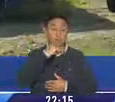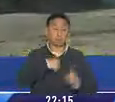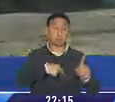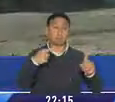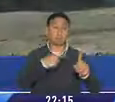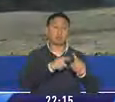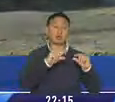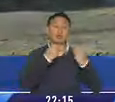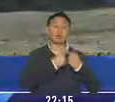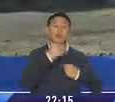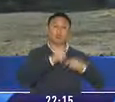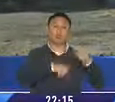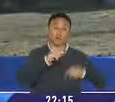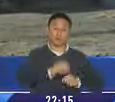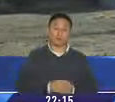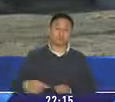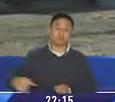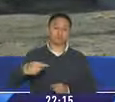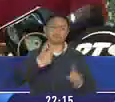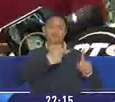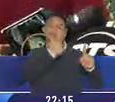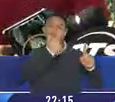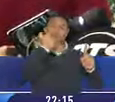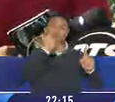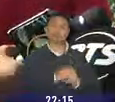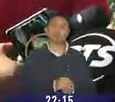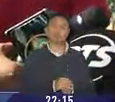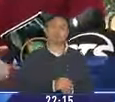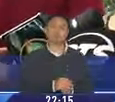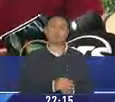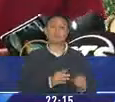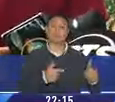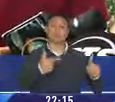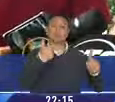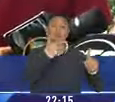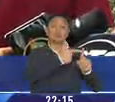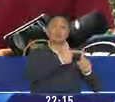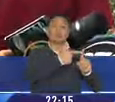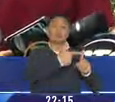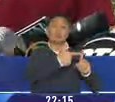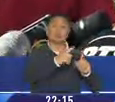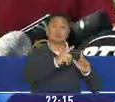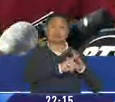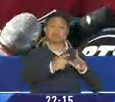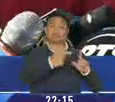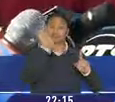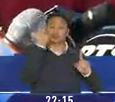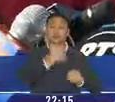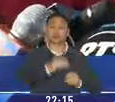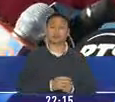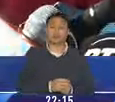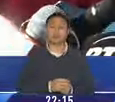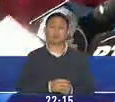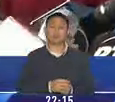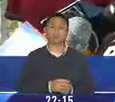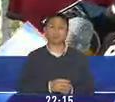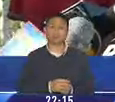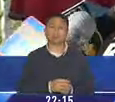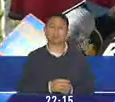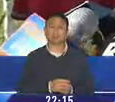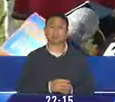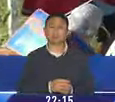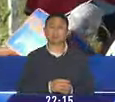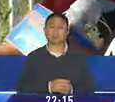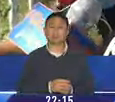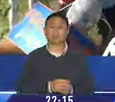grupo de amigos cuando fue asesinado a tiros. Lo apuntaron y ahí salieron corriendo a todos. ¿Y las personas